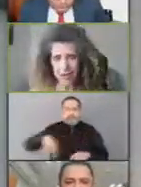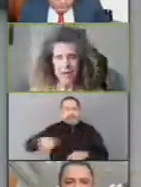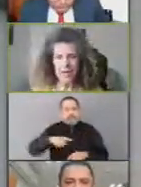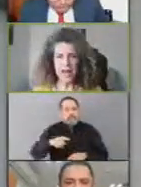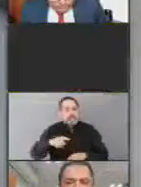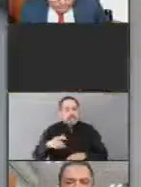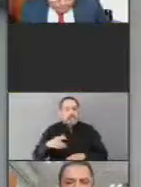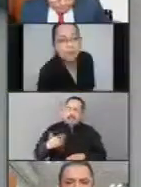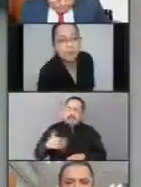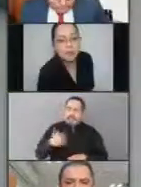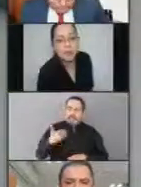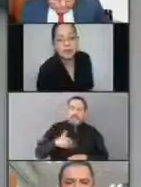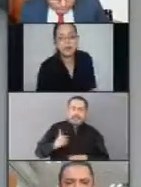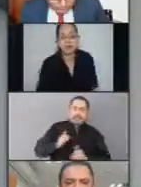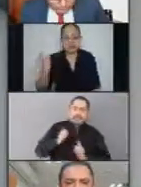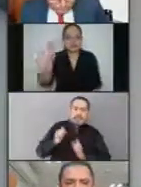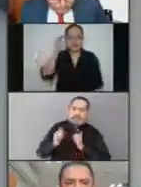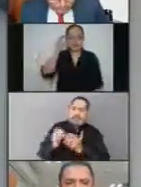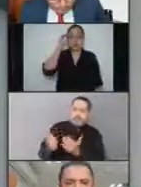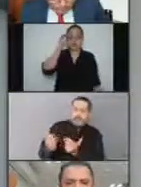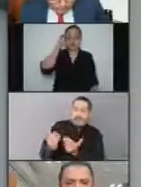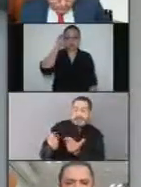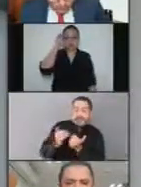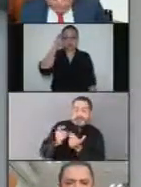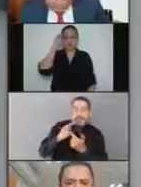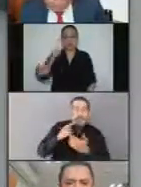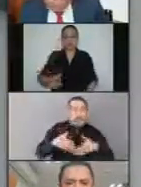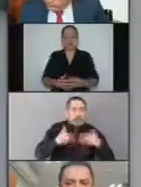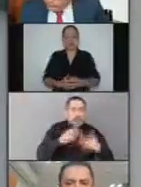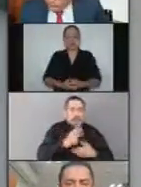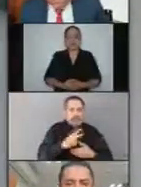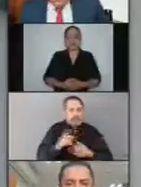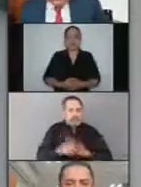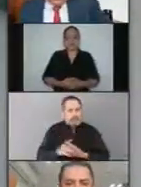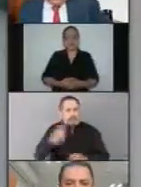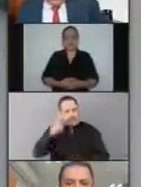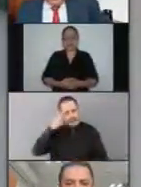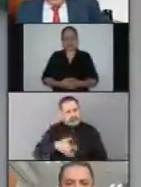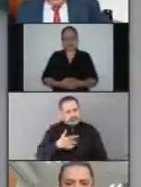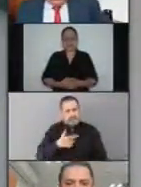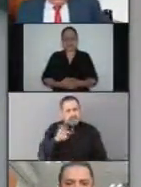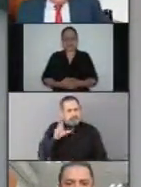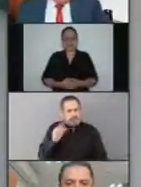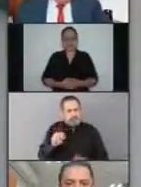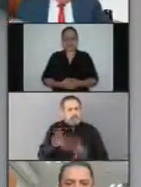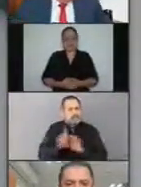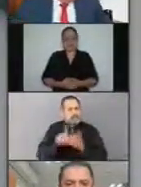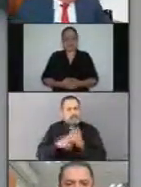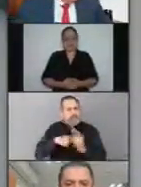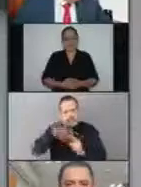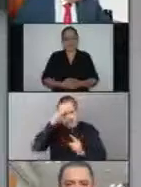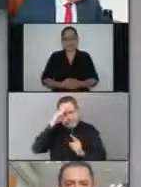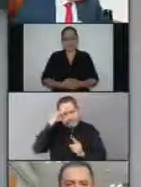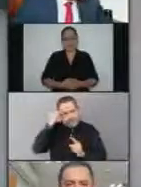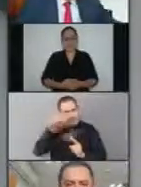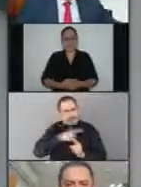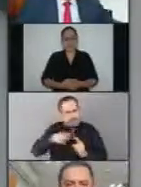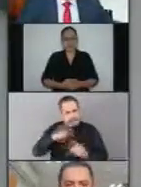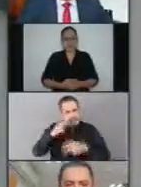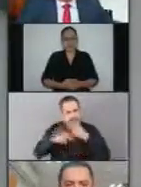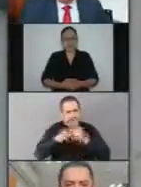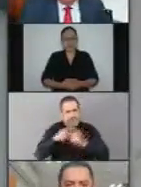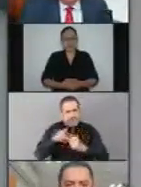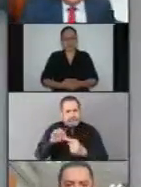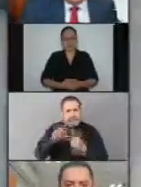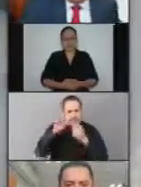obtener la confianza de la gente. A mí me parece que este es un elemento que también tengo que